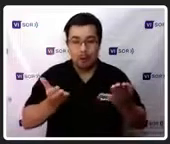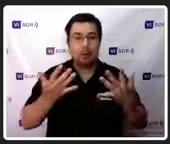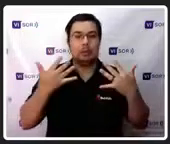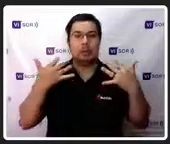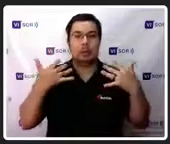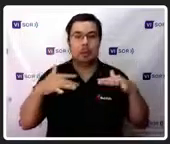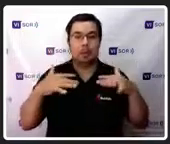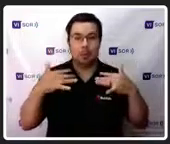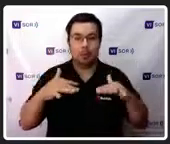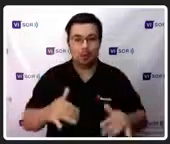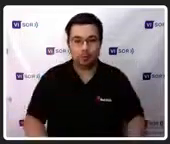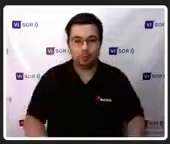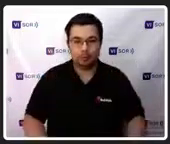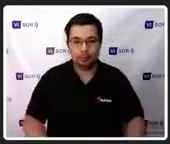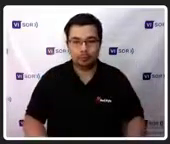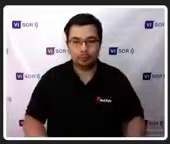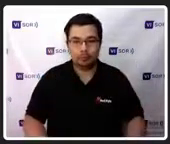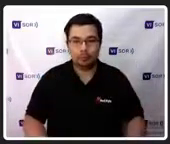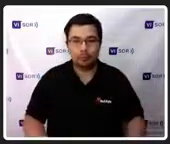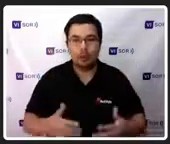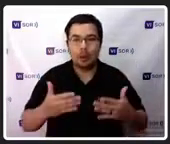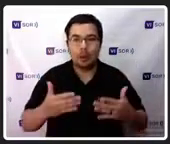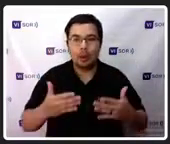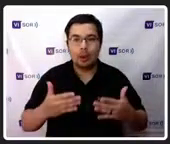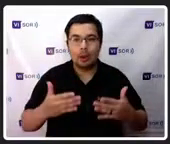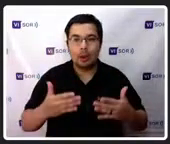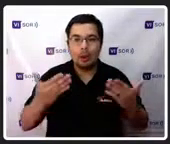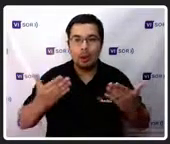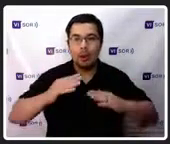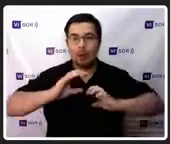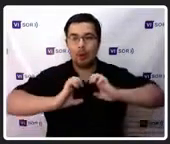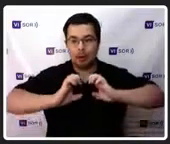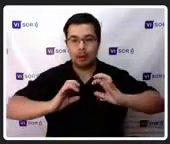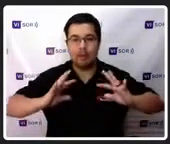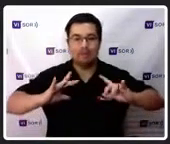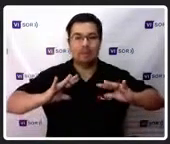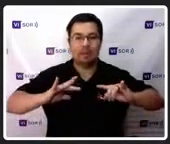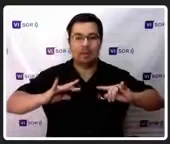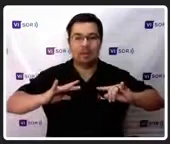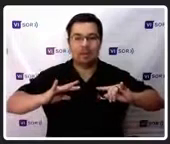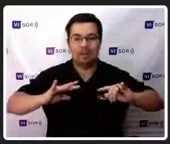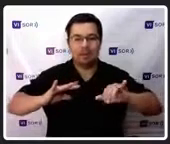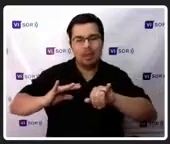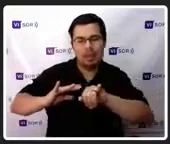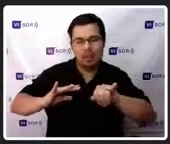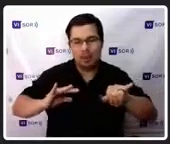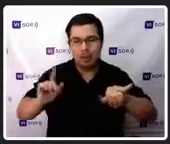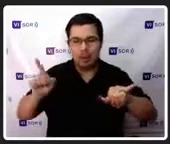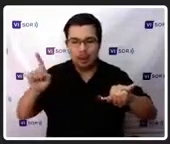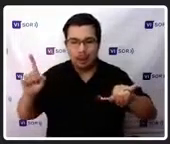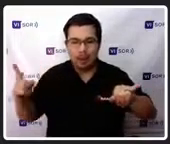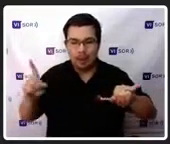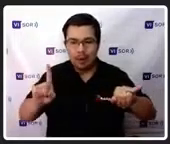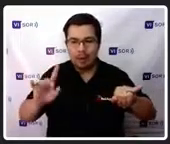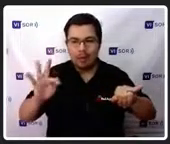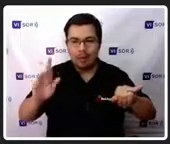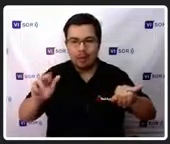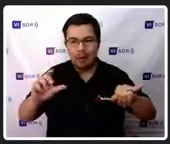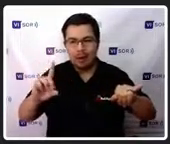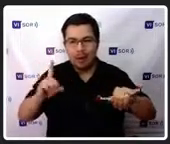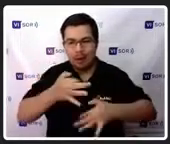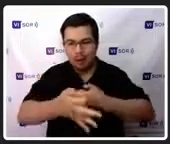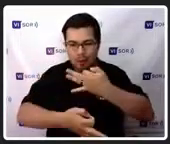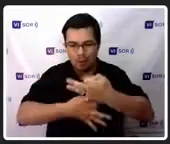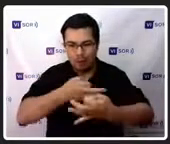Y en la industria de la felicidad. Ya ahí seguramente después Fernando nos va a contar más adelante anécdotas de lo que le sucede. En